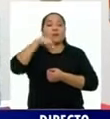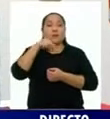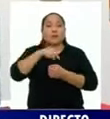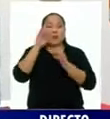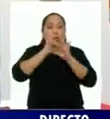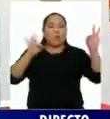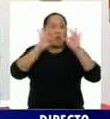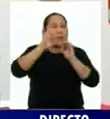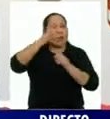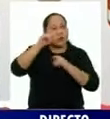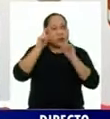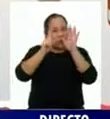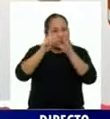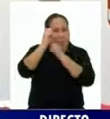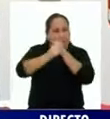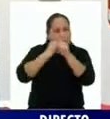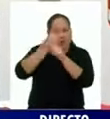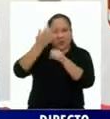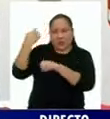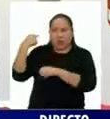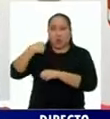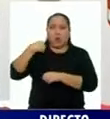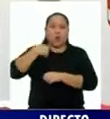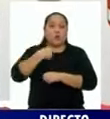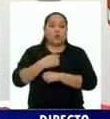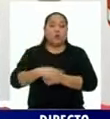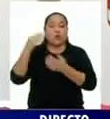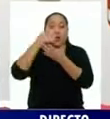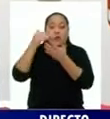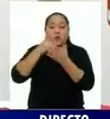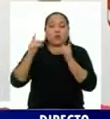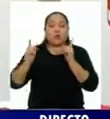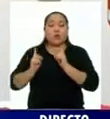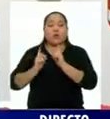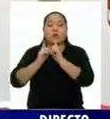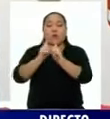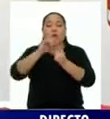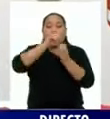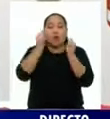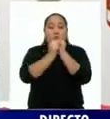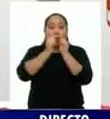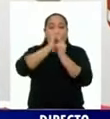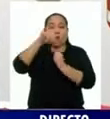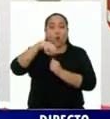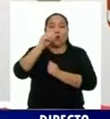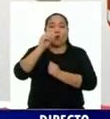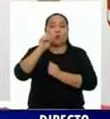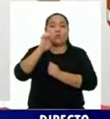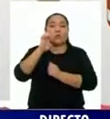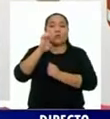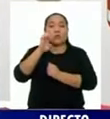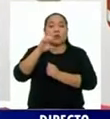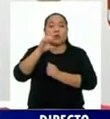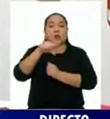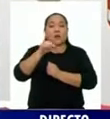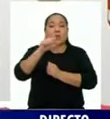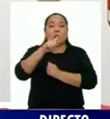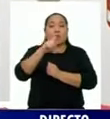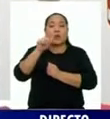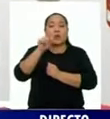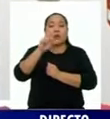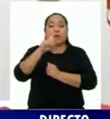unos 6 años, cuando me tocó estudiar junto con José Gallardo, el caso de Cajamarca era